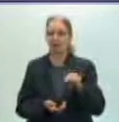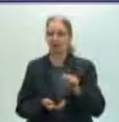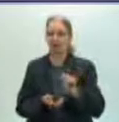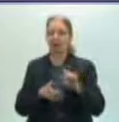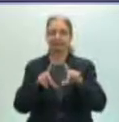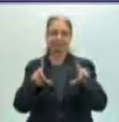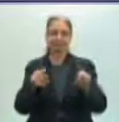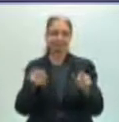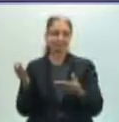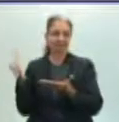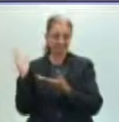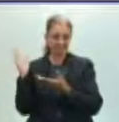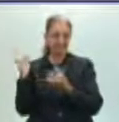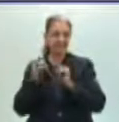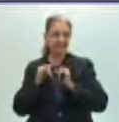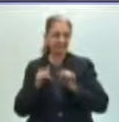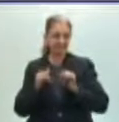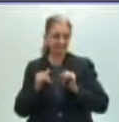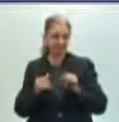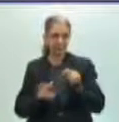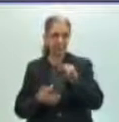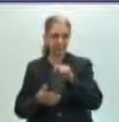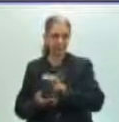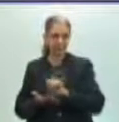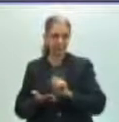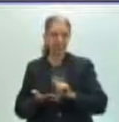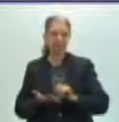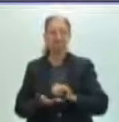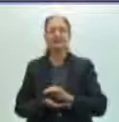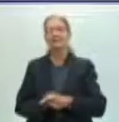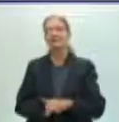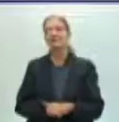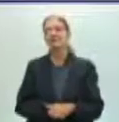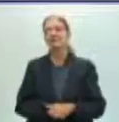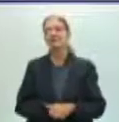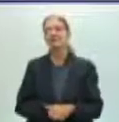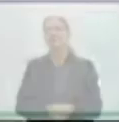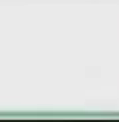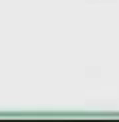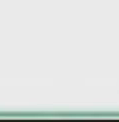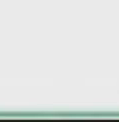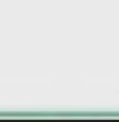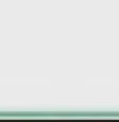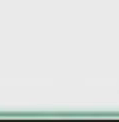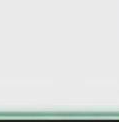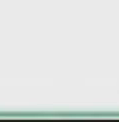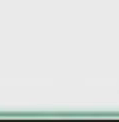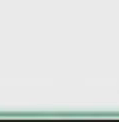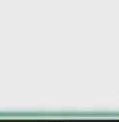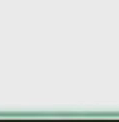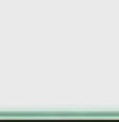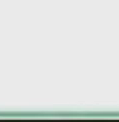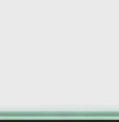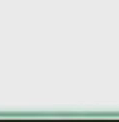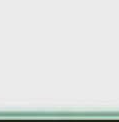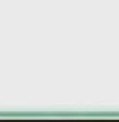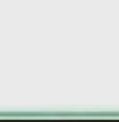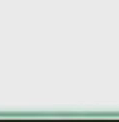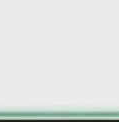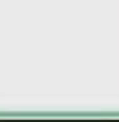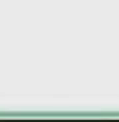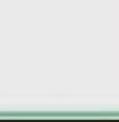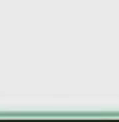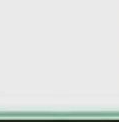pantalla esta información para que la puedan copiar.